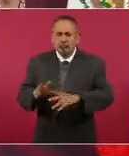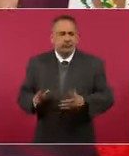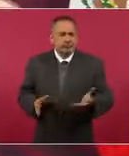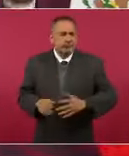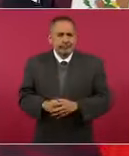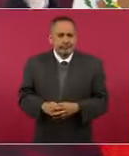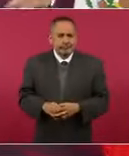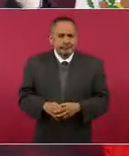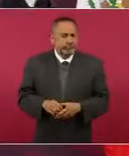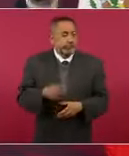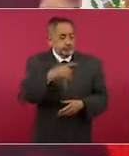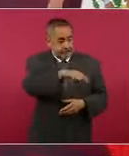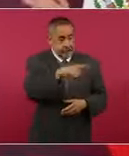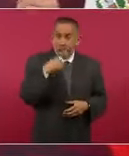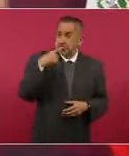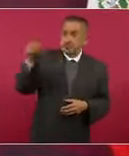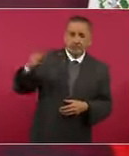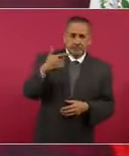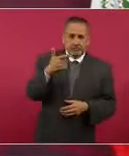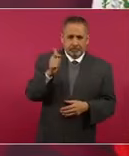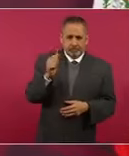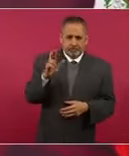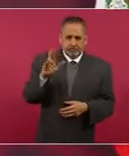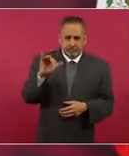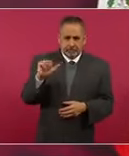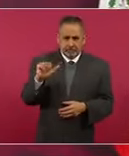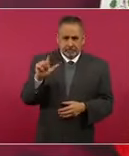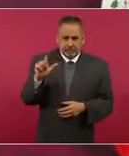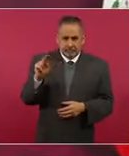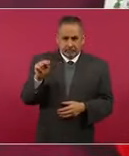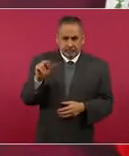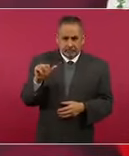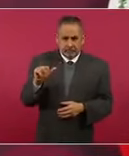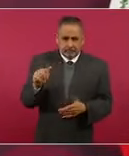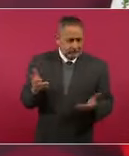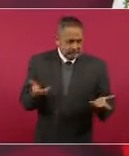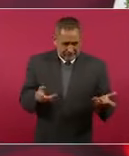¿Fueron ellos los que denunciaron a García Luna?